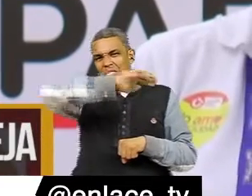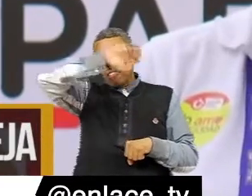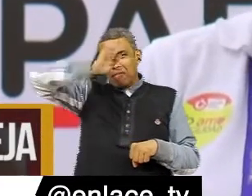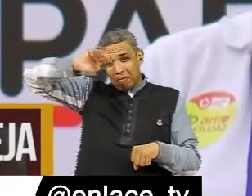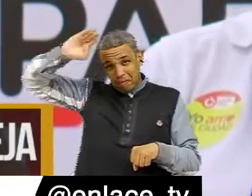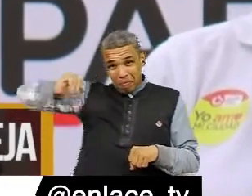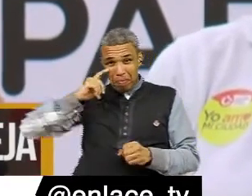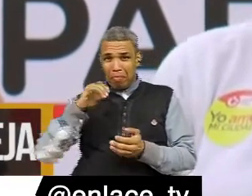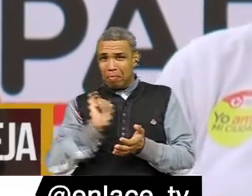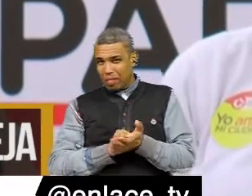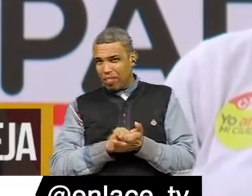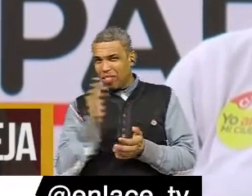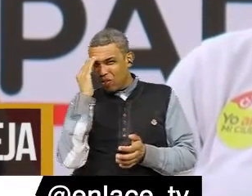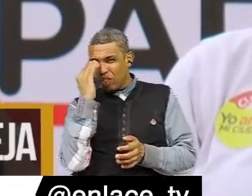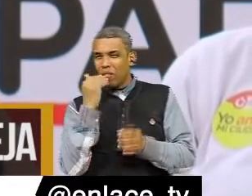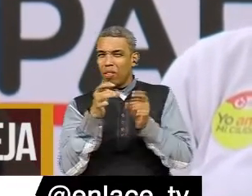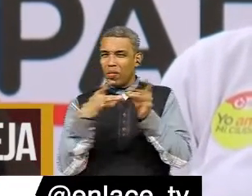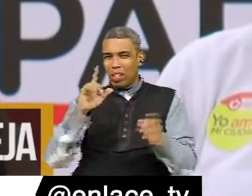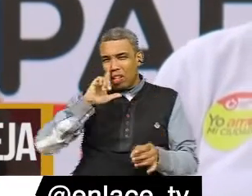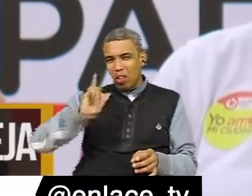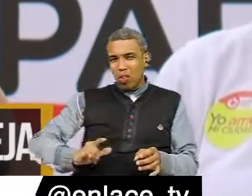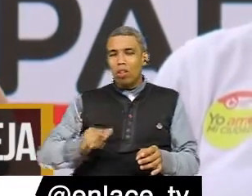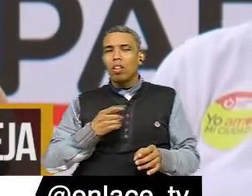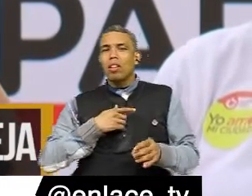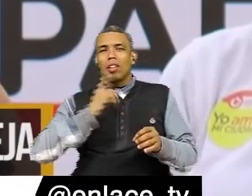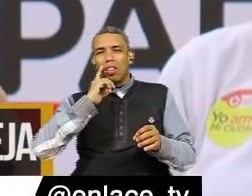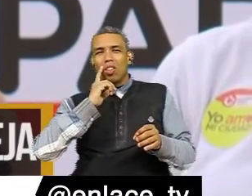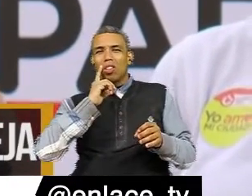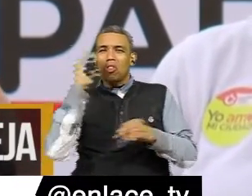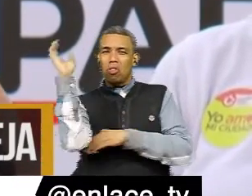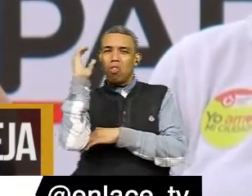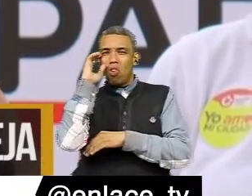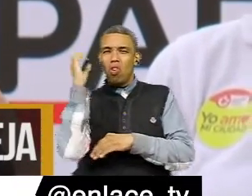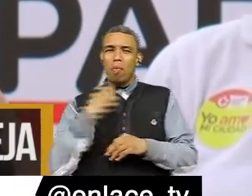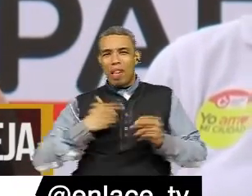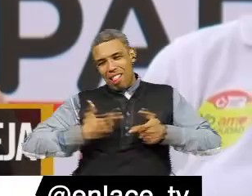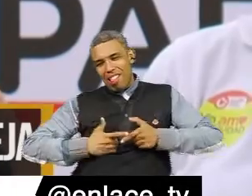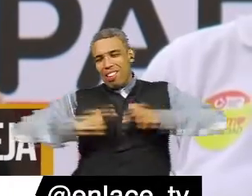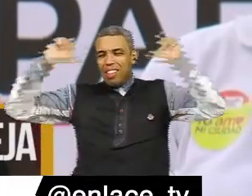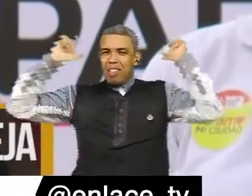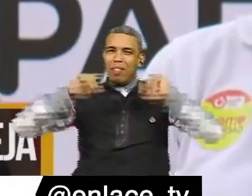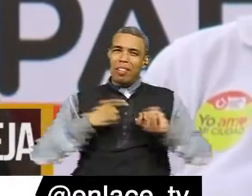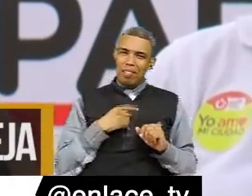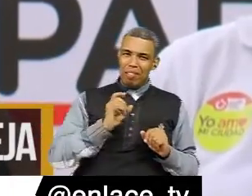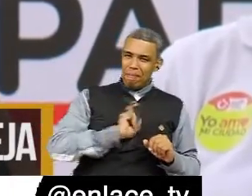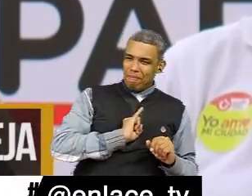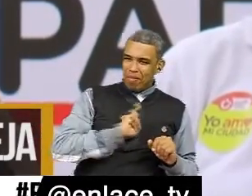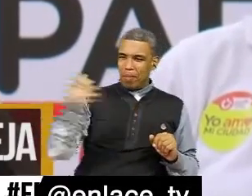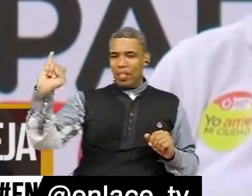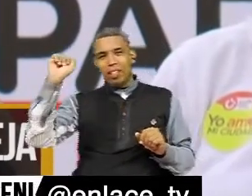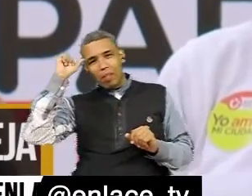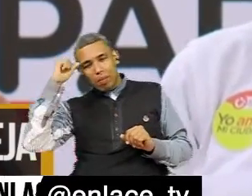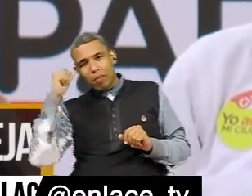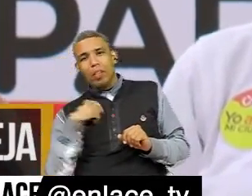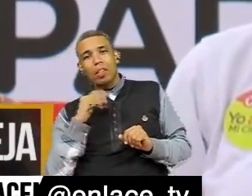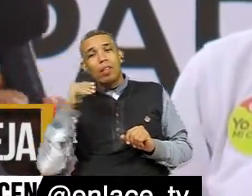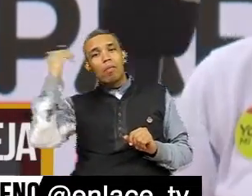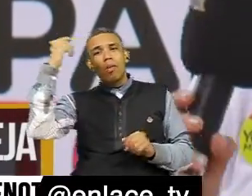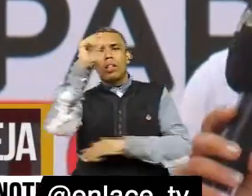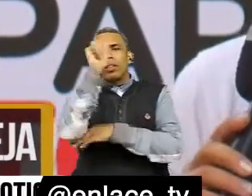Independencia de Colombia, el 20 de julio, miércoles 20 de julio, 7 de la mañana y seguidamente la izada del pabellón en la plazoleta Luis